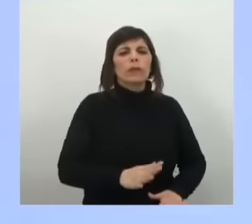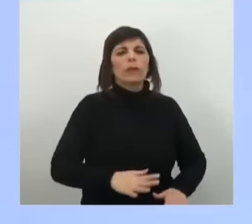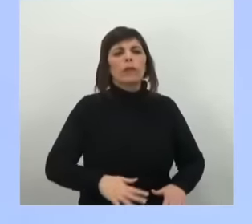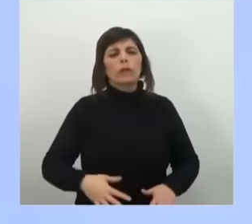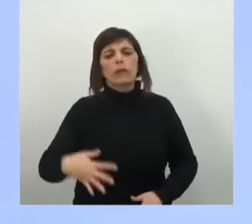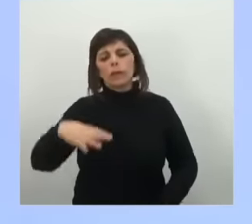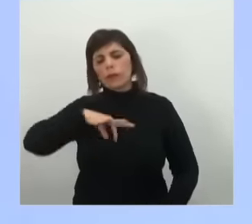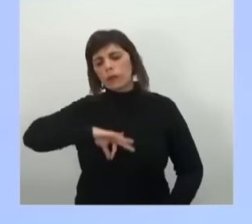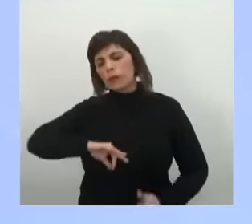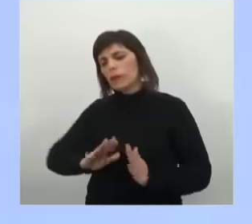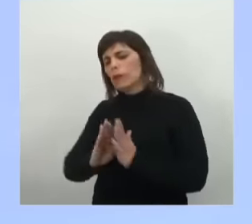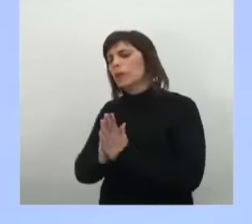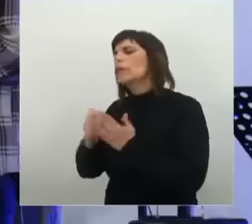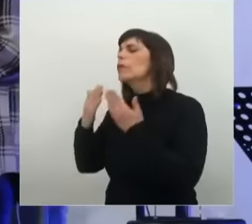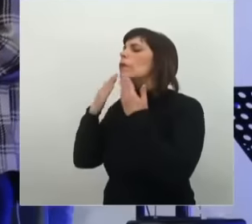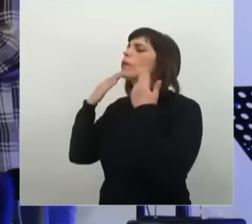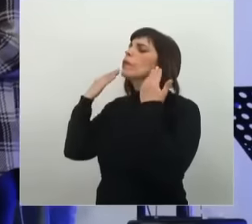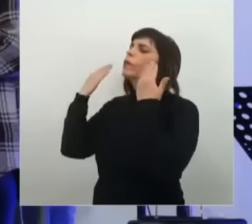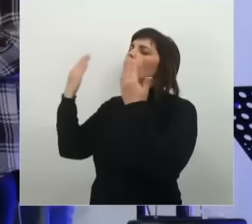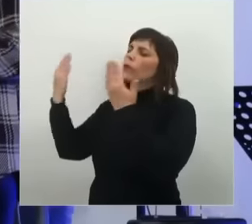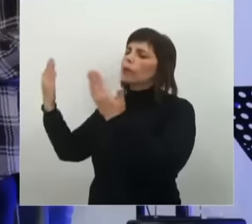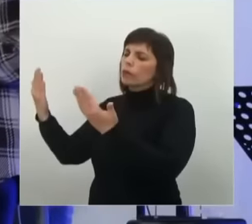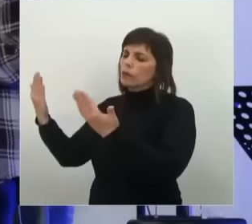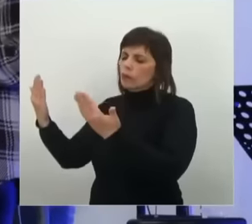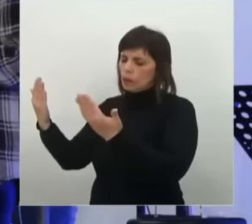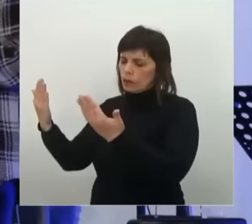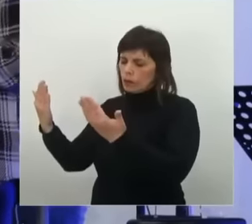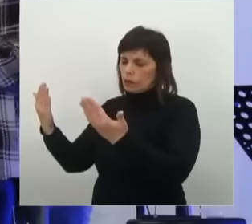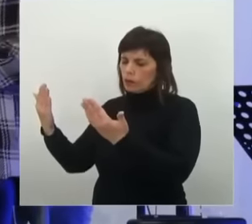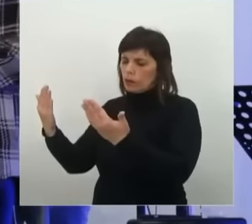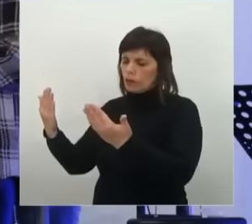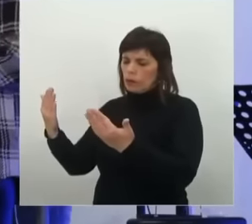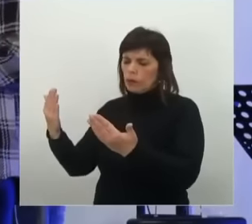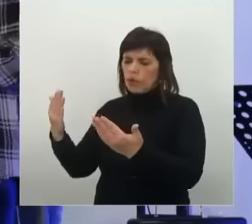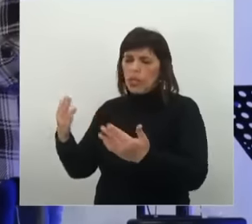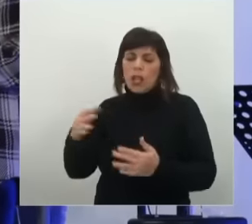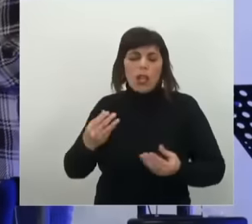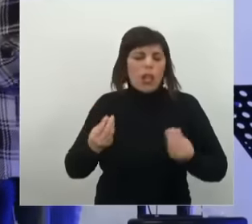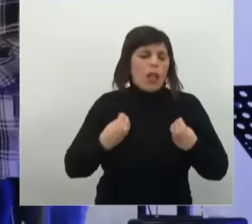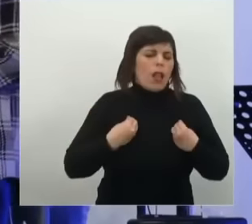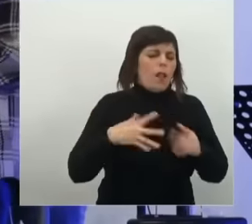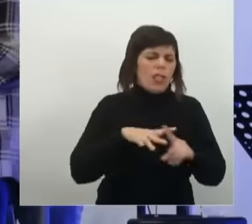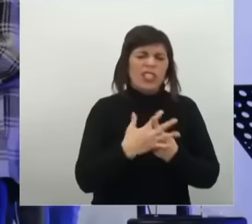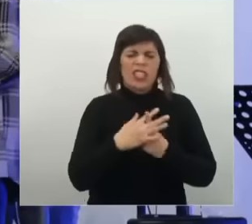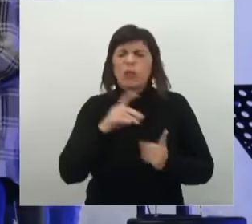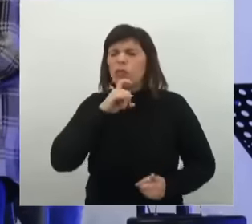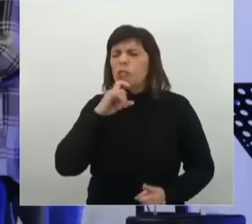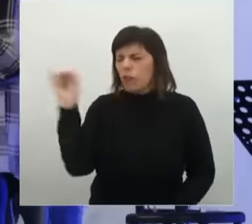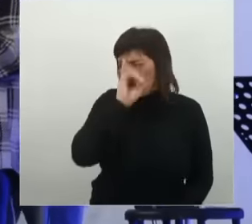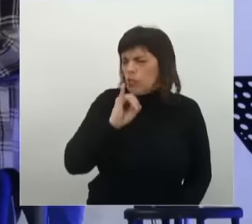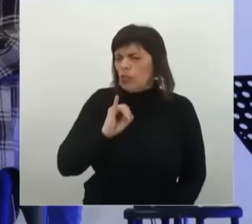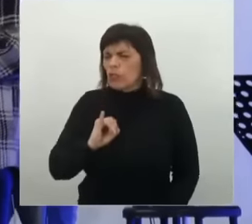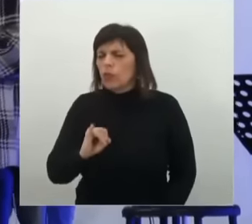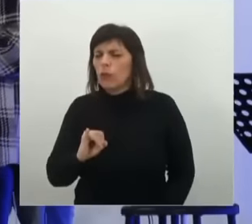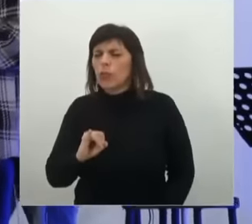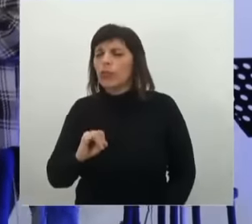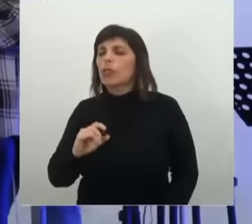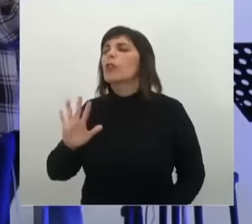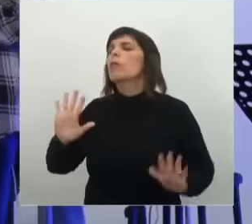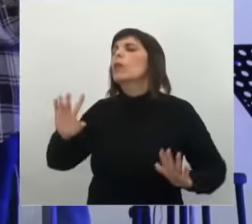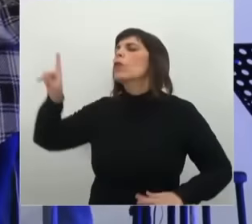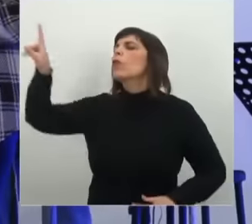espíritu santo gracias Que en esas tormentas tú te mueves